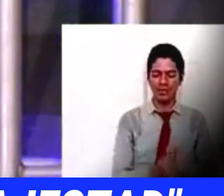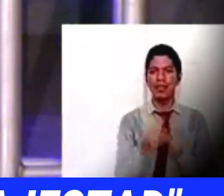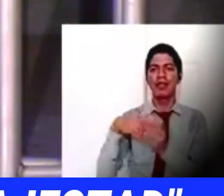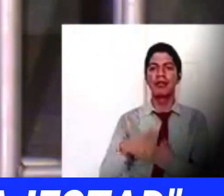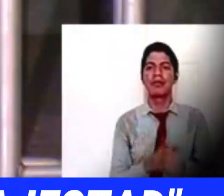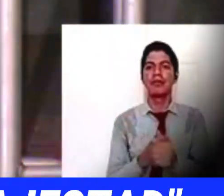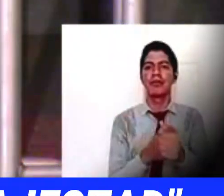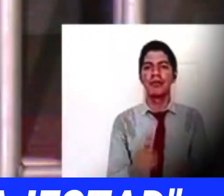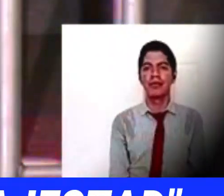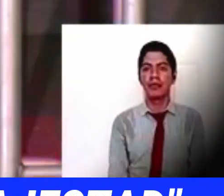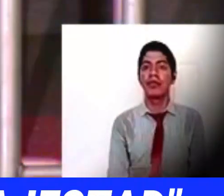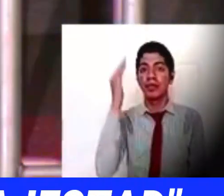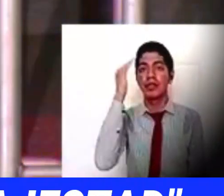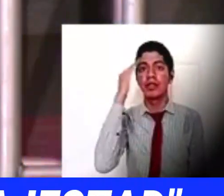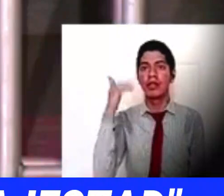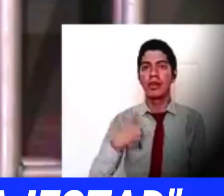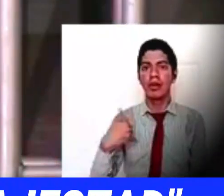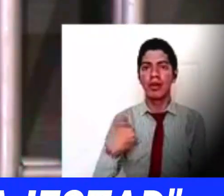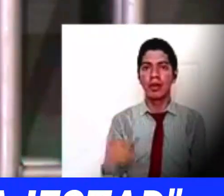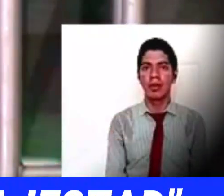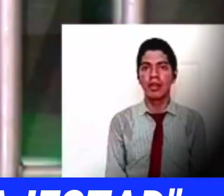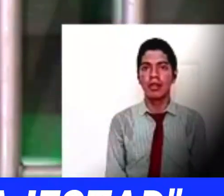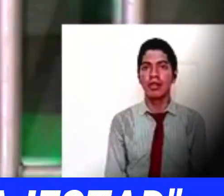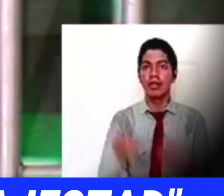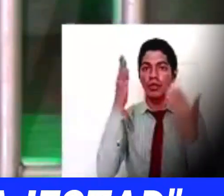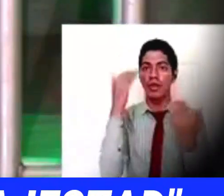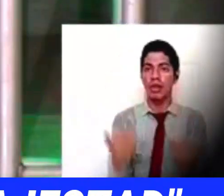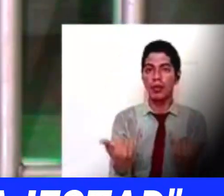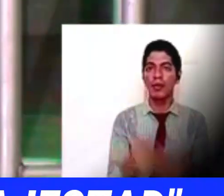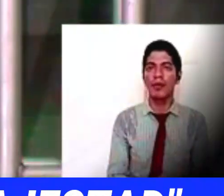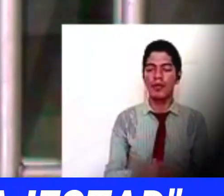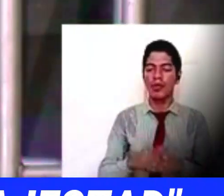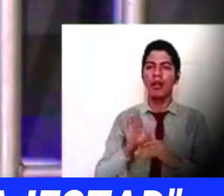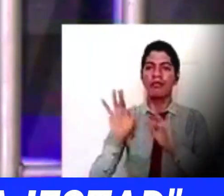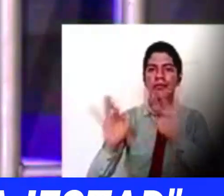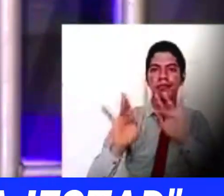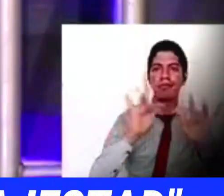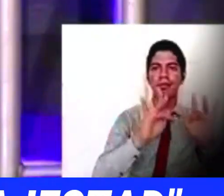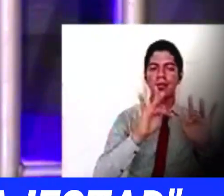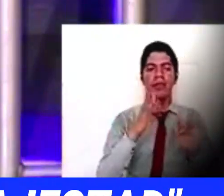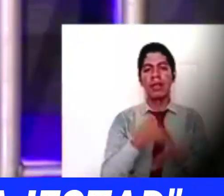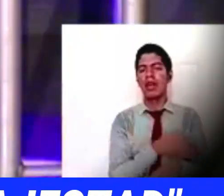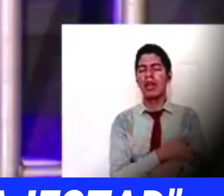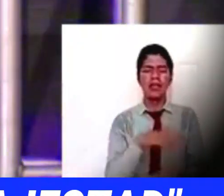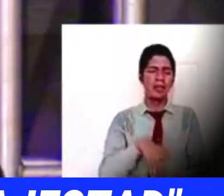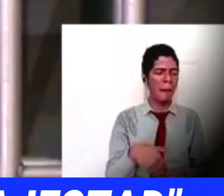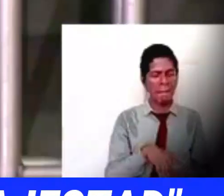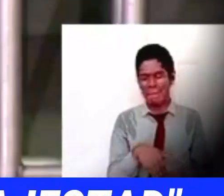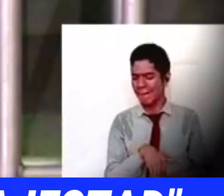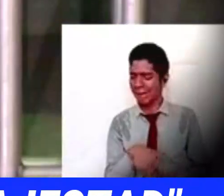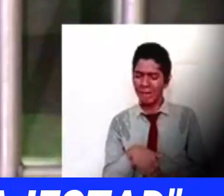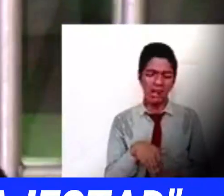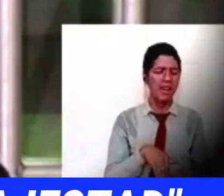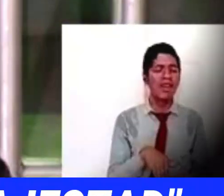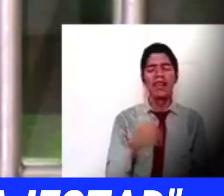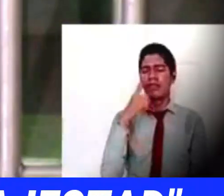jóvenes que el Señor está tocando en esta hora, jóvenes que no querían pelear más, pero hoy el Señor les va a dar un ánimo fresco, les va